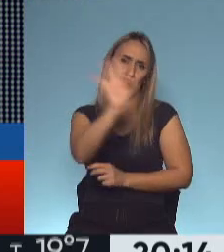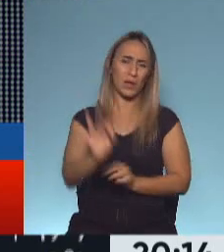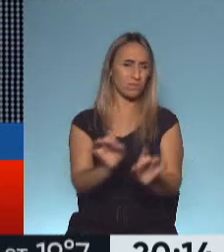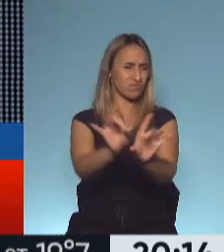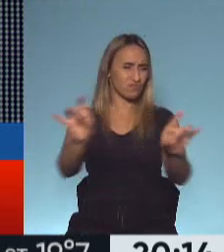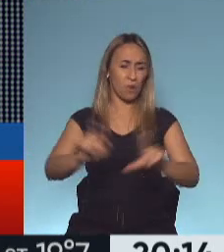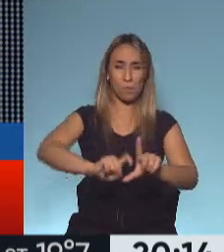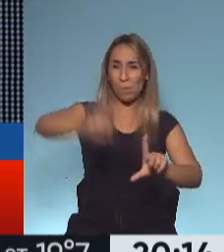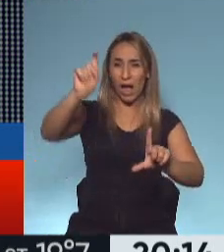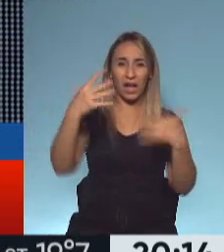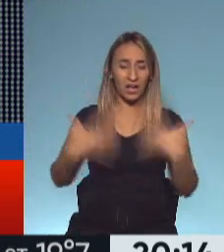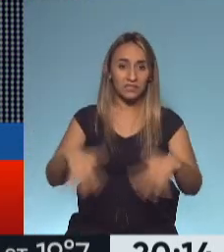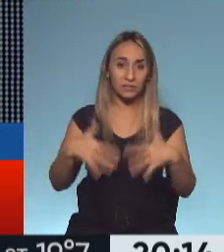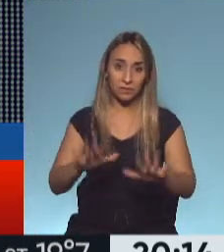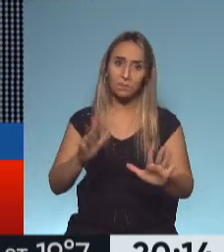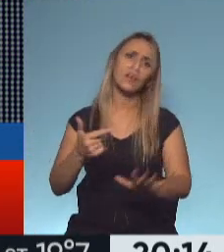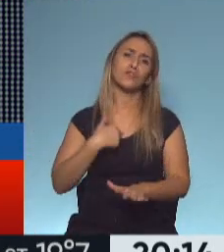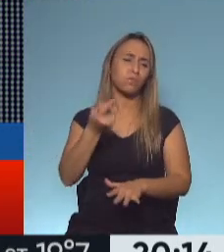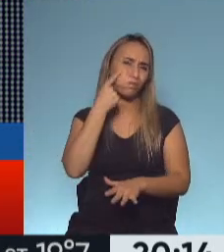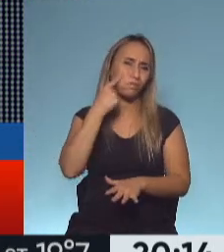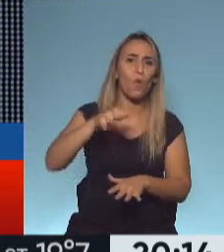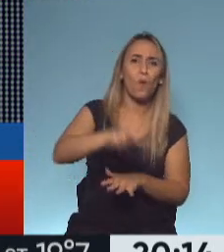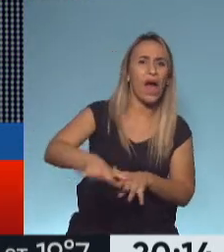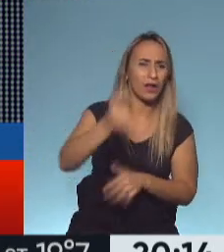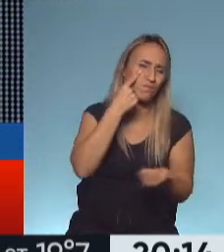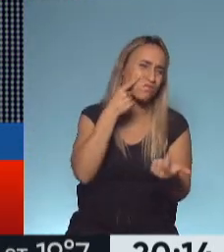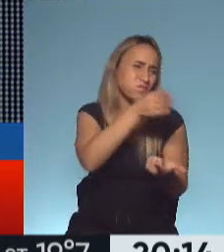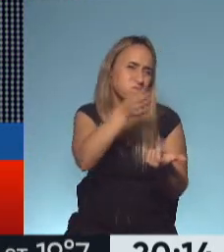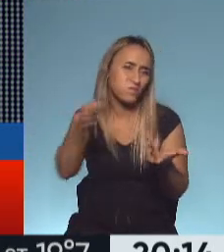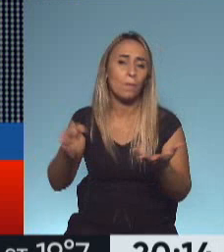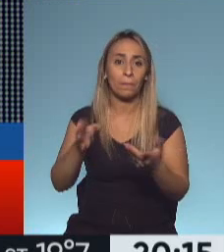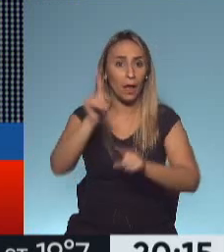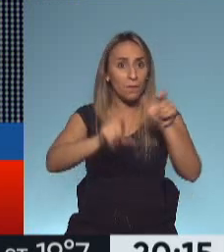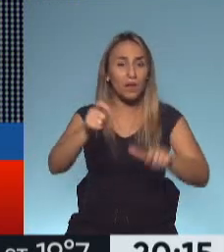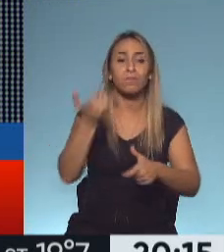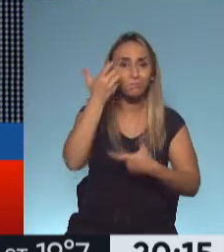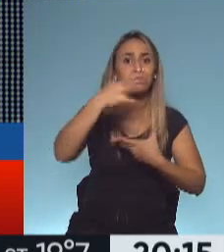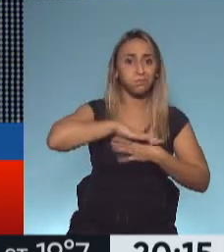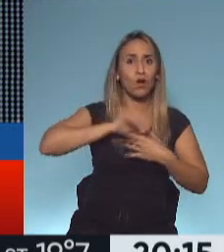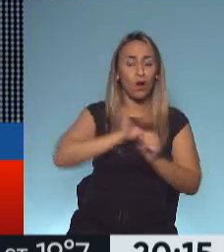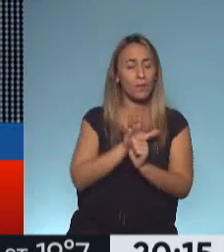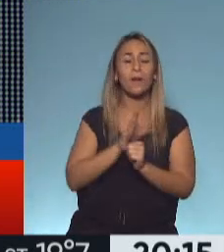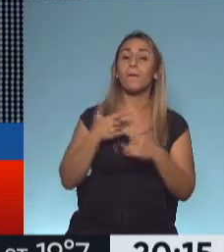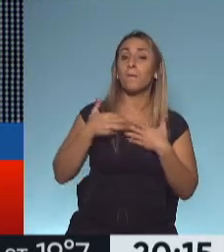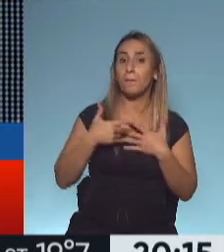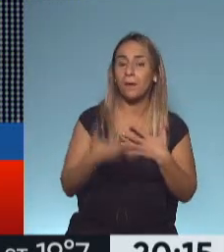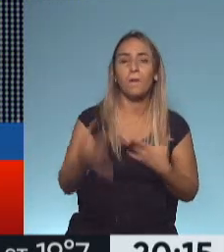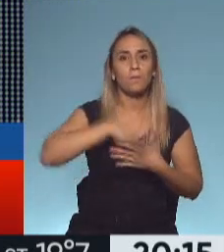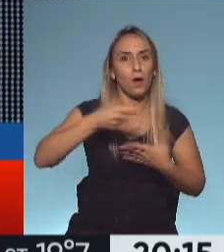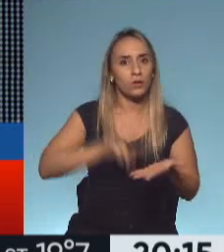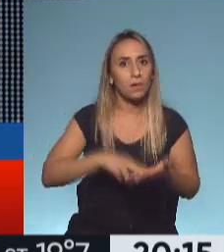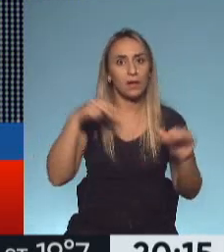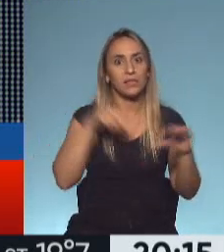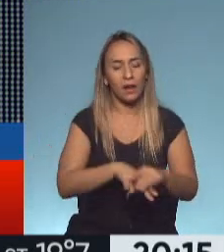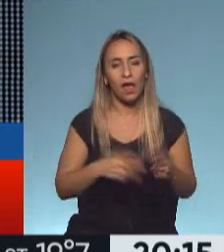casos, todos, yo recorro permanentemente los barrios, conocemos gente que se reinfectó, o sea, que tuvo coronavirus y volvió a tener, que está internada.